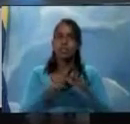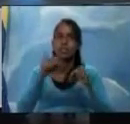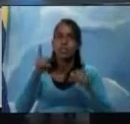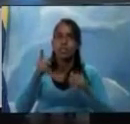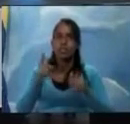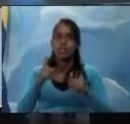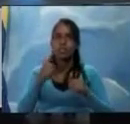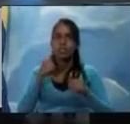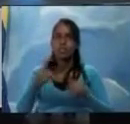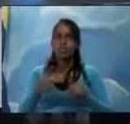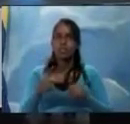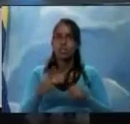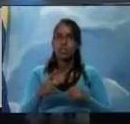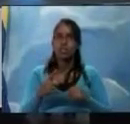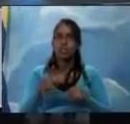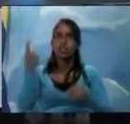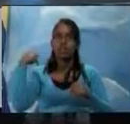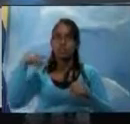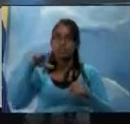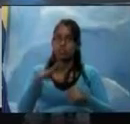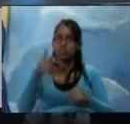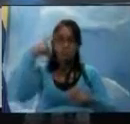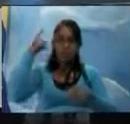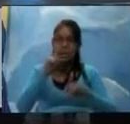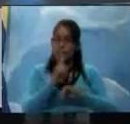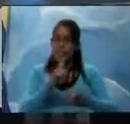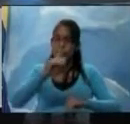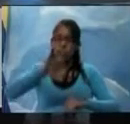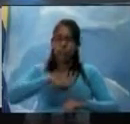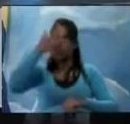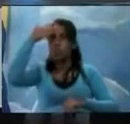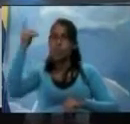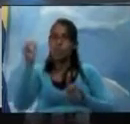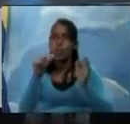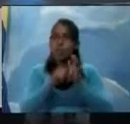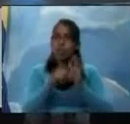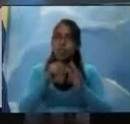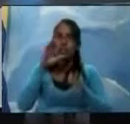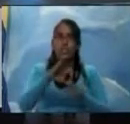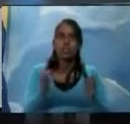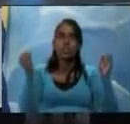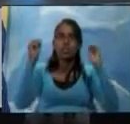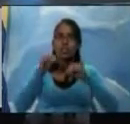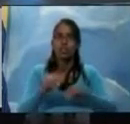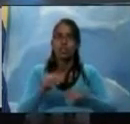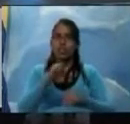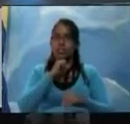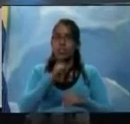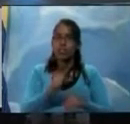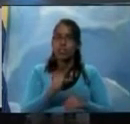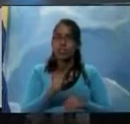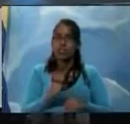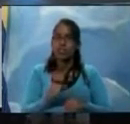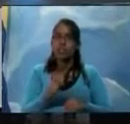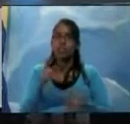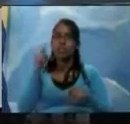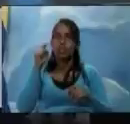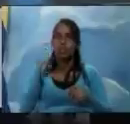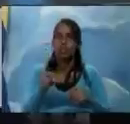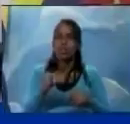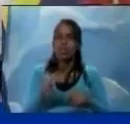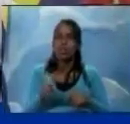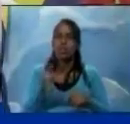en la pata de una ceiba, en la pata de un palo, para que no se le olvidara dónde está el talento que el Señor le dio. Ahí